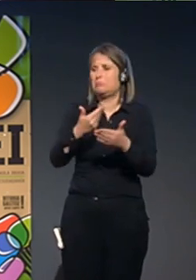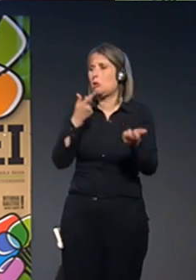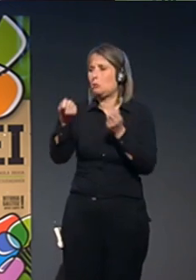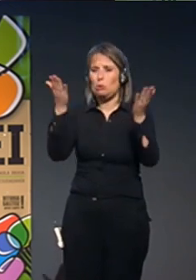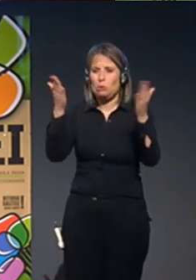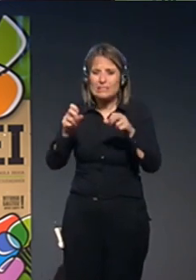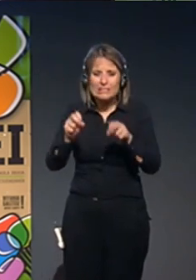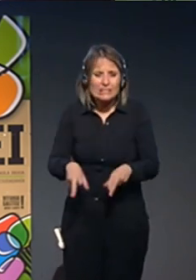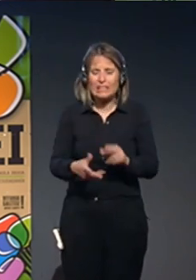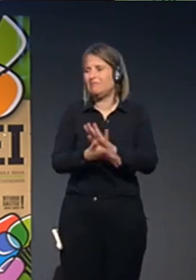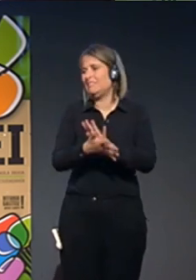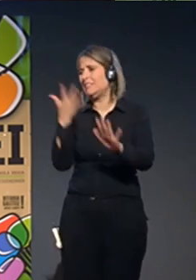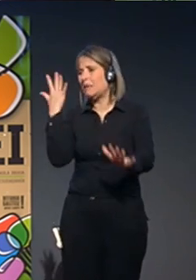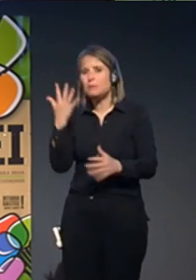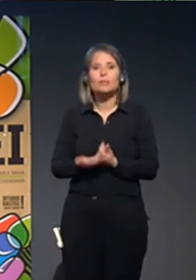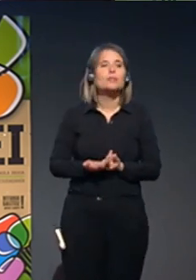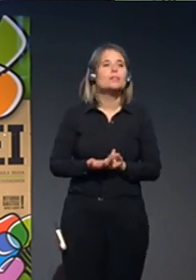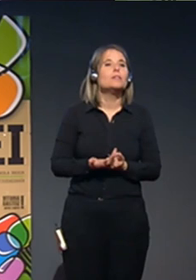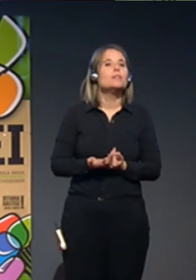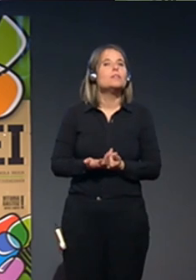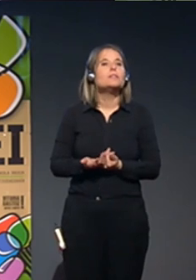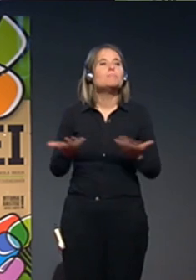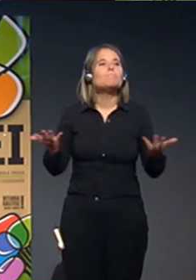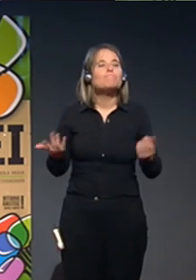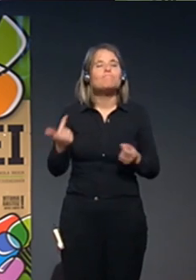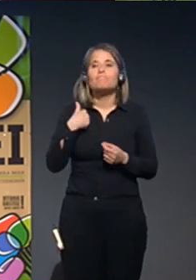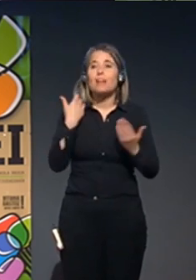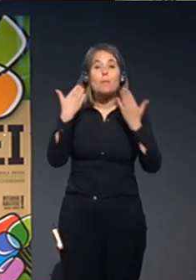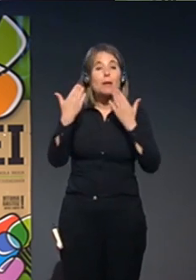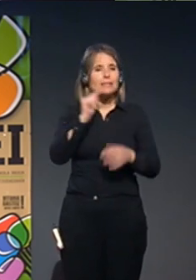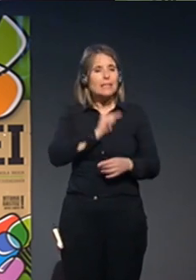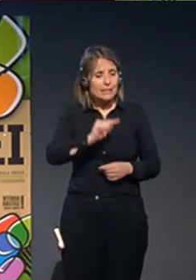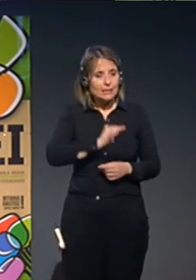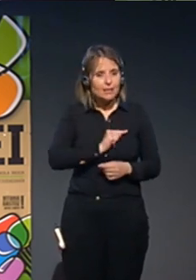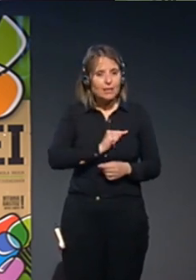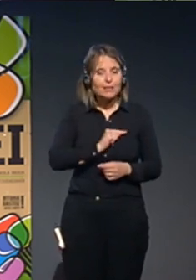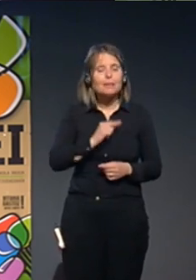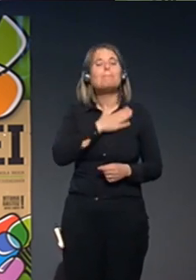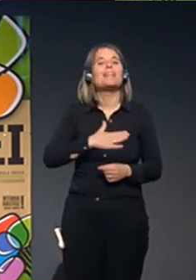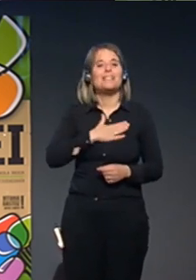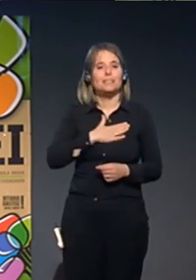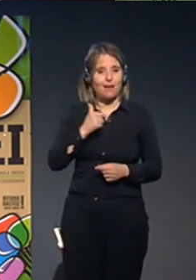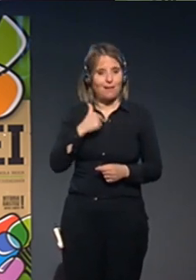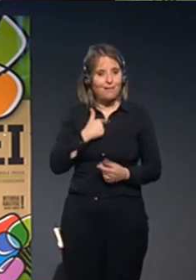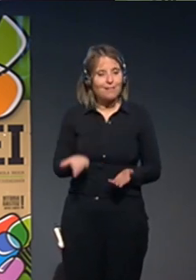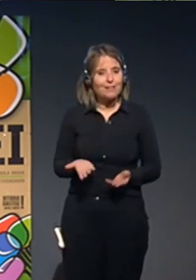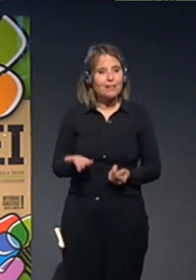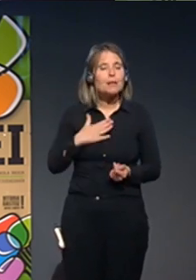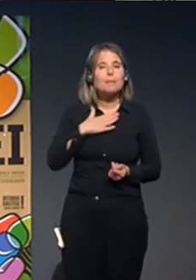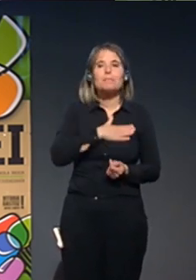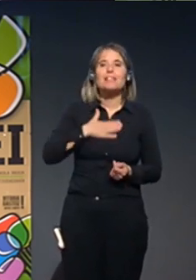volante a toda pastilla no y y me hablabas de ética y me venía también y el bienestar no Y eso que has comentado antes